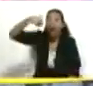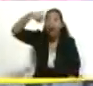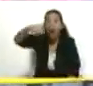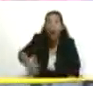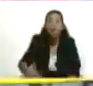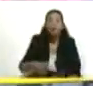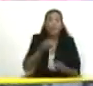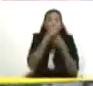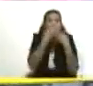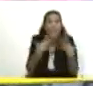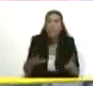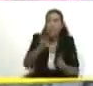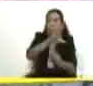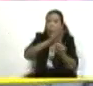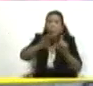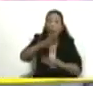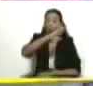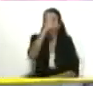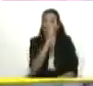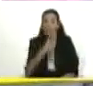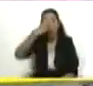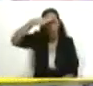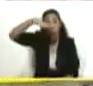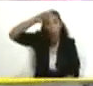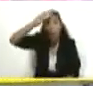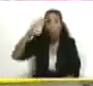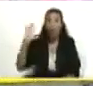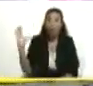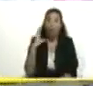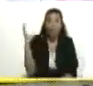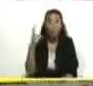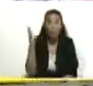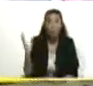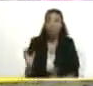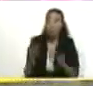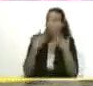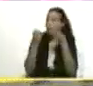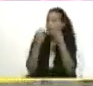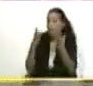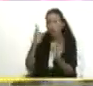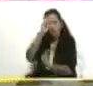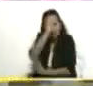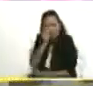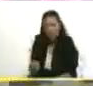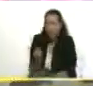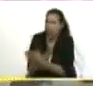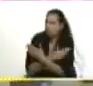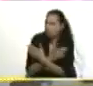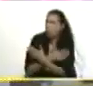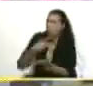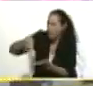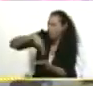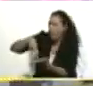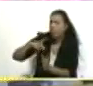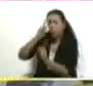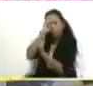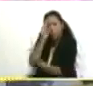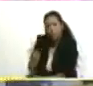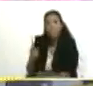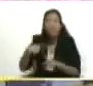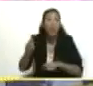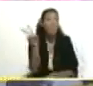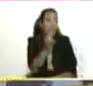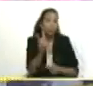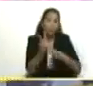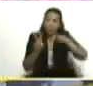rítmica tan hermosa y una cultura como Brasil, Cuba, Colombia, ¿no? Tremendo, pues, los respetamos y los bailamos. Pero